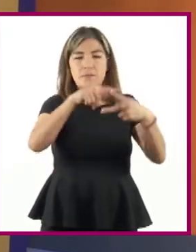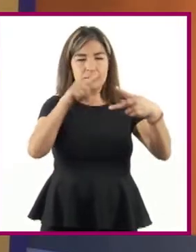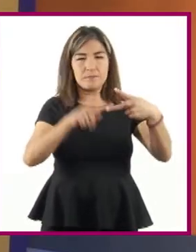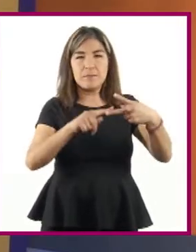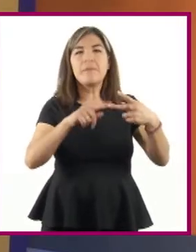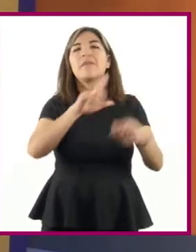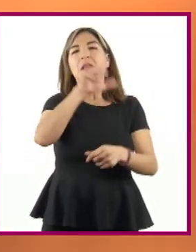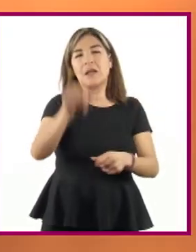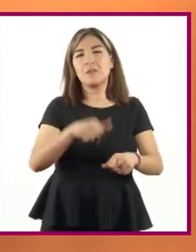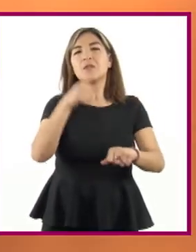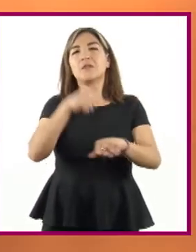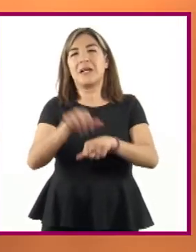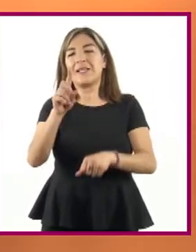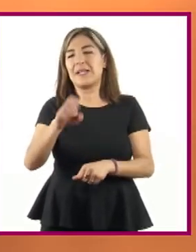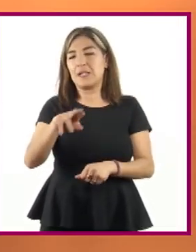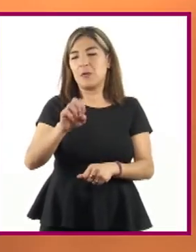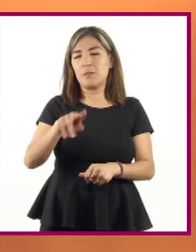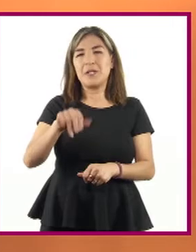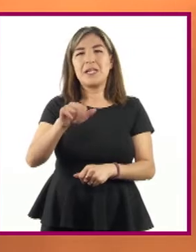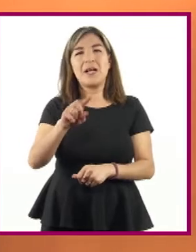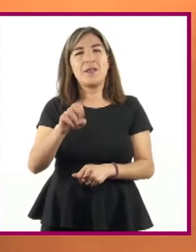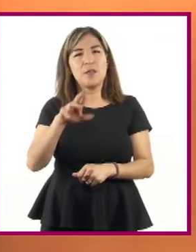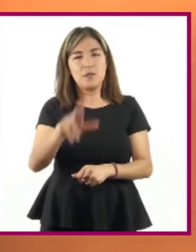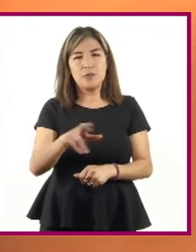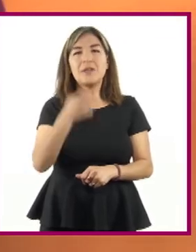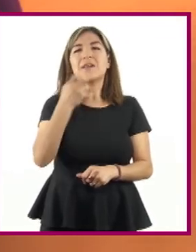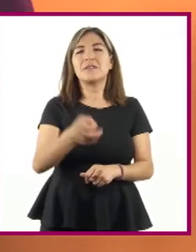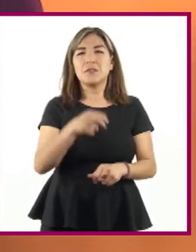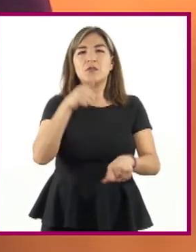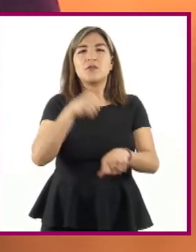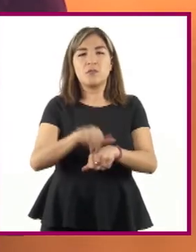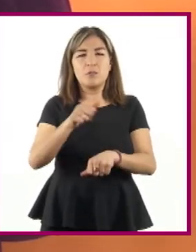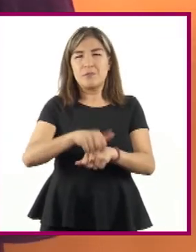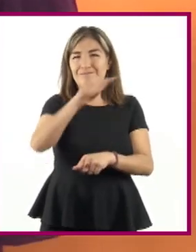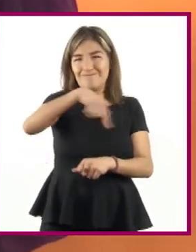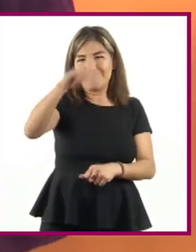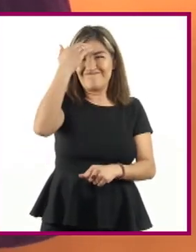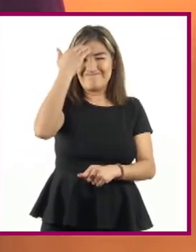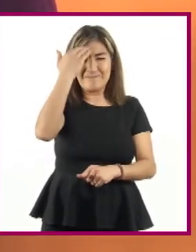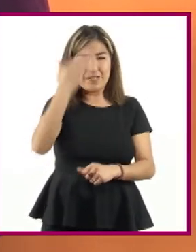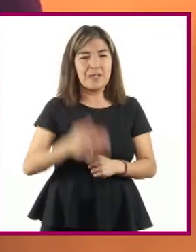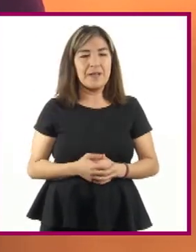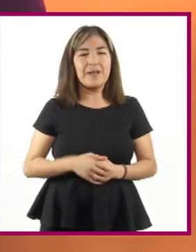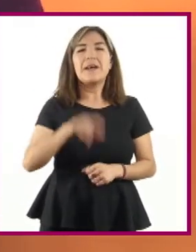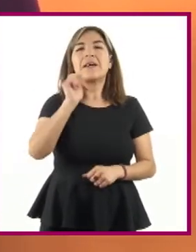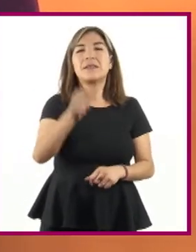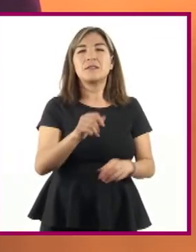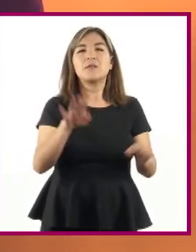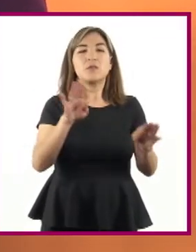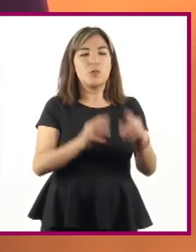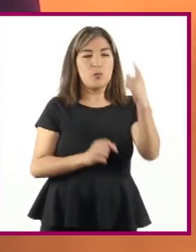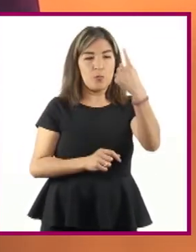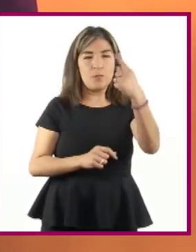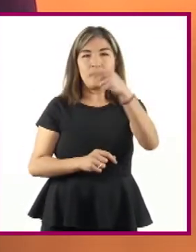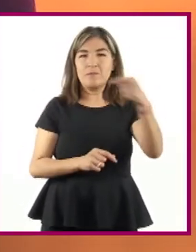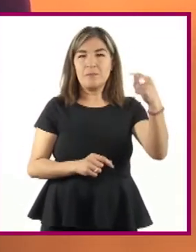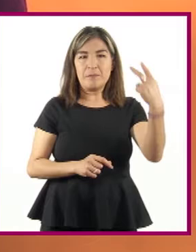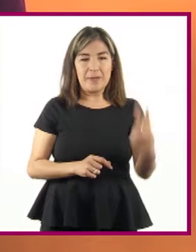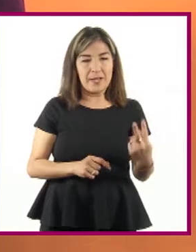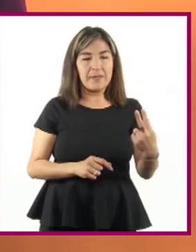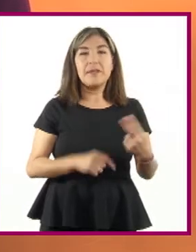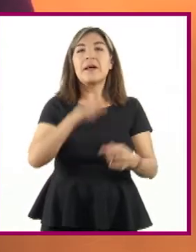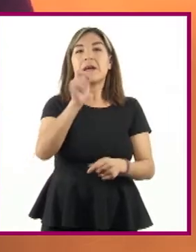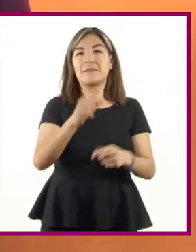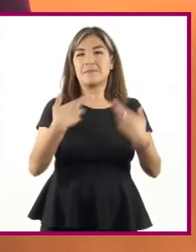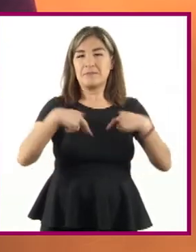los denominadores. Si aplicamos el método conocido para corroborar que fracción de un medio representa